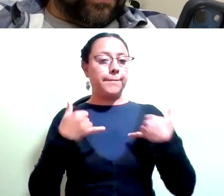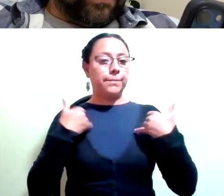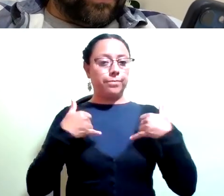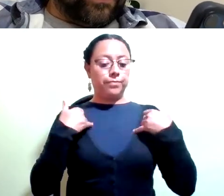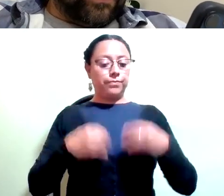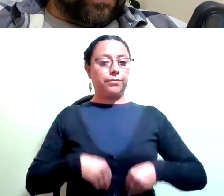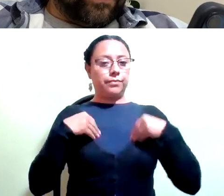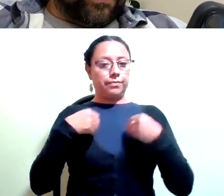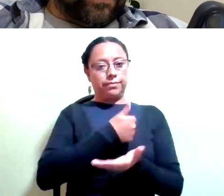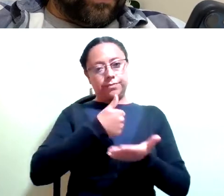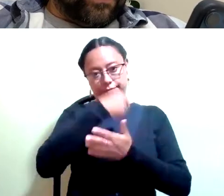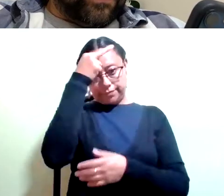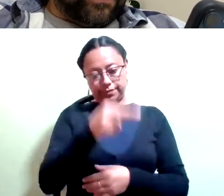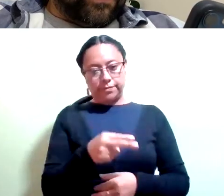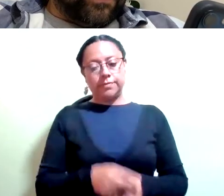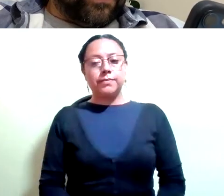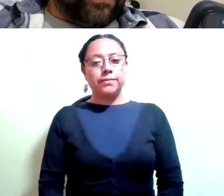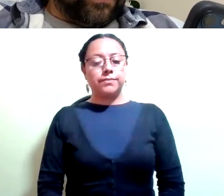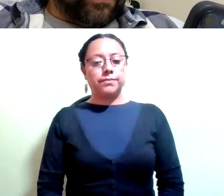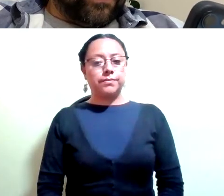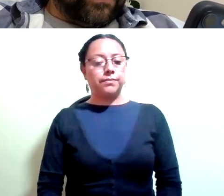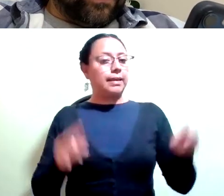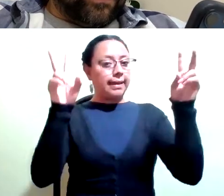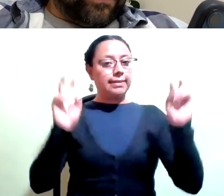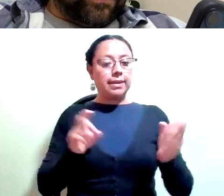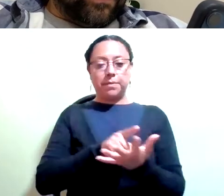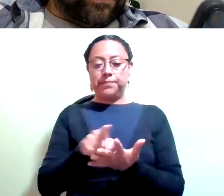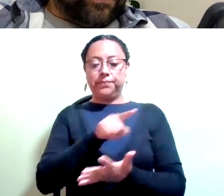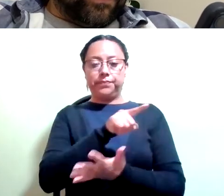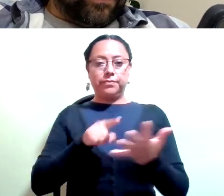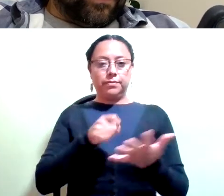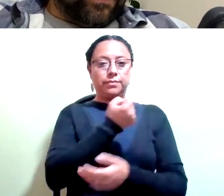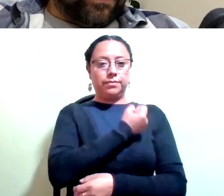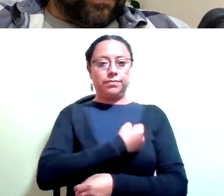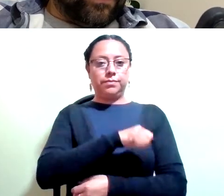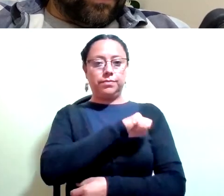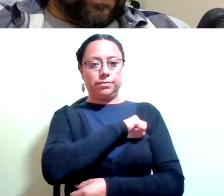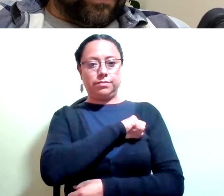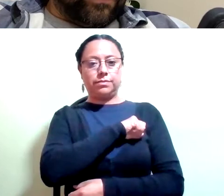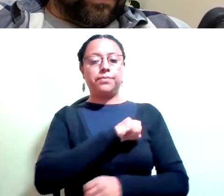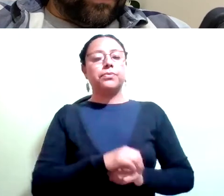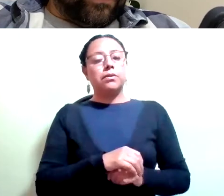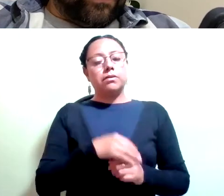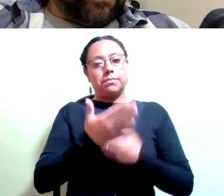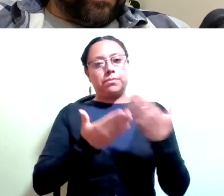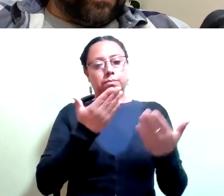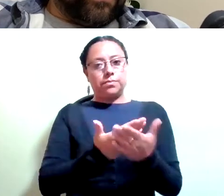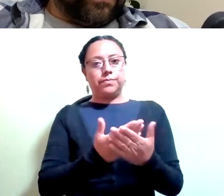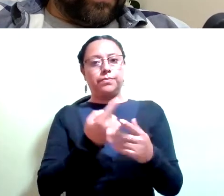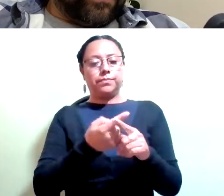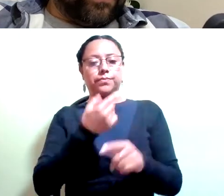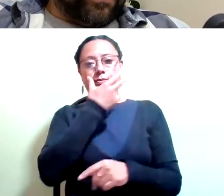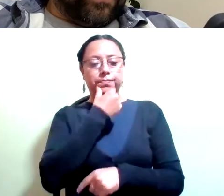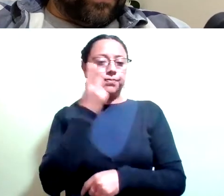la Ciudad en la Ciudad de México en materia de derechos a la salud, propuesta por el diputado Enrique Nieto